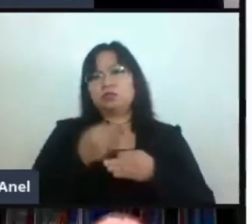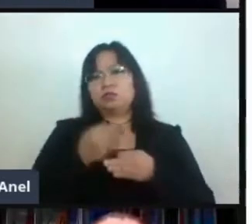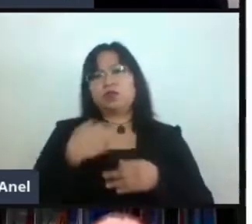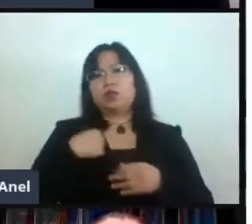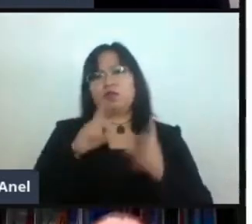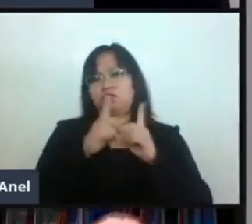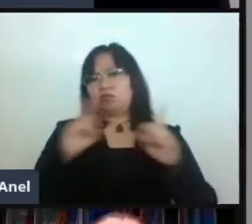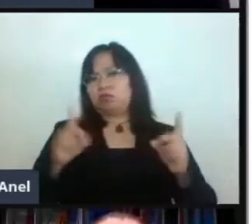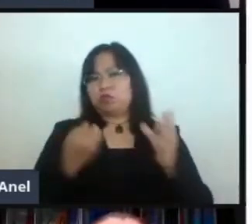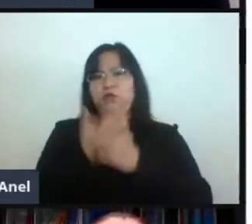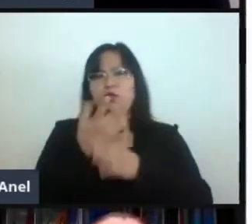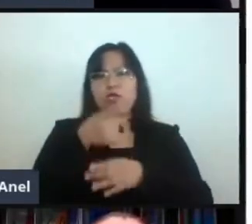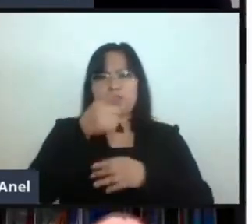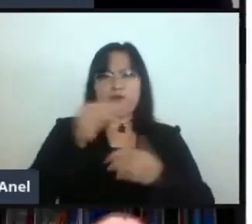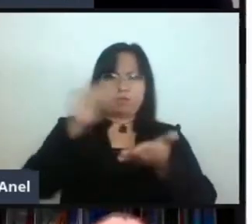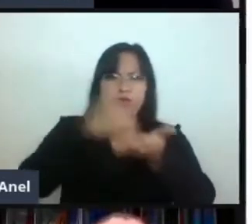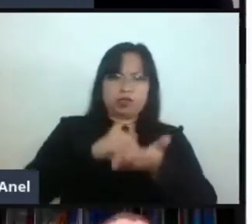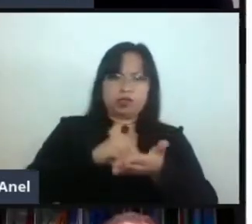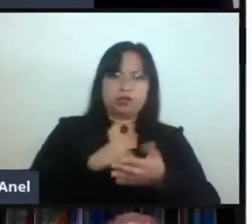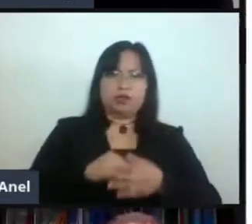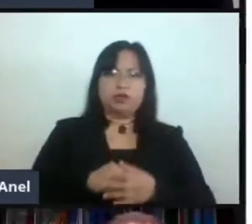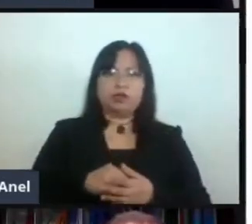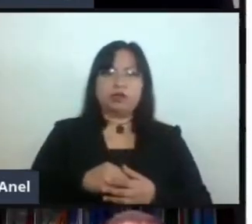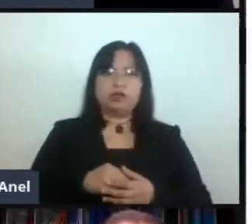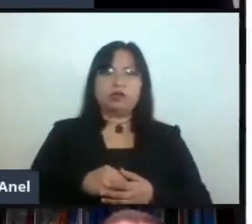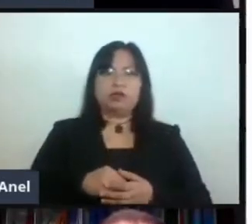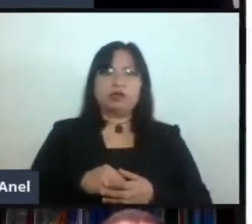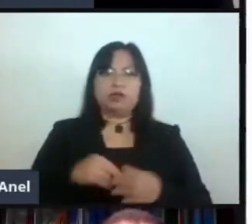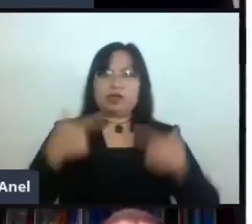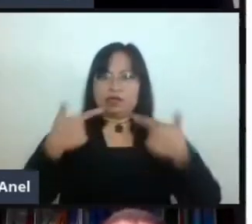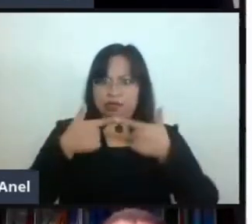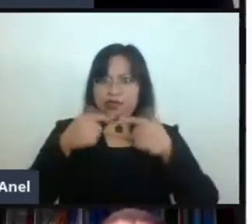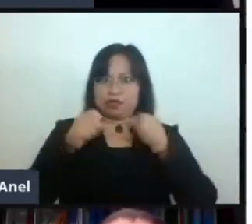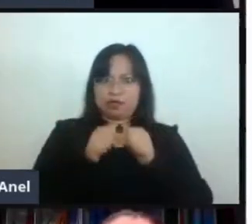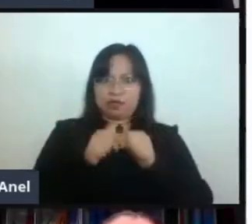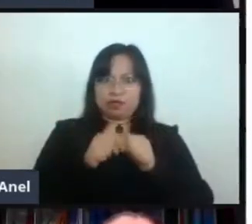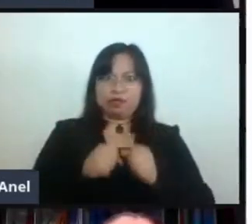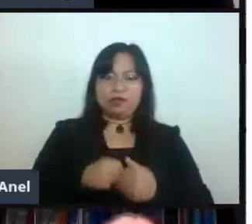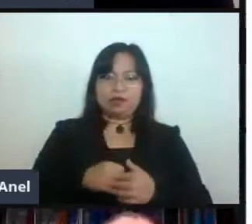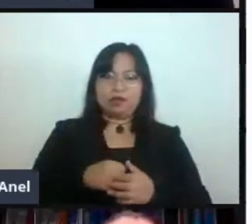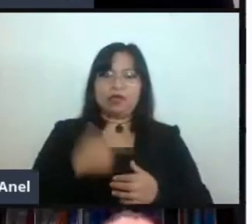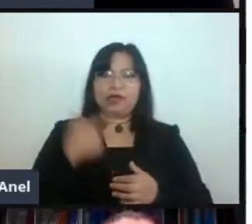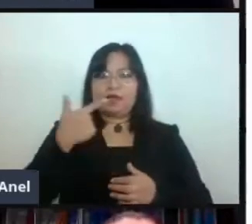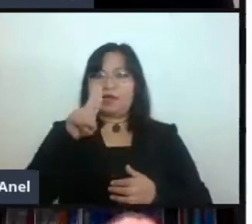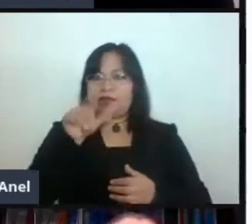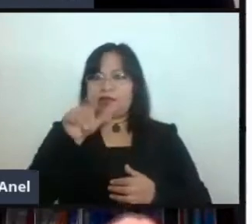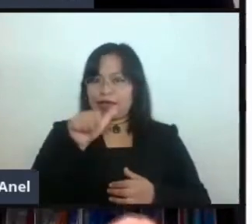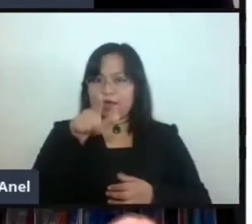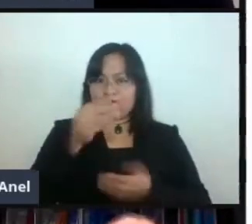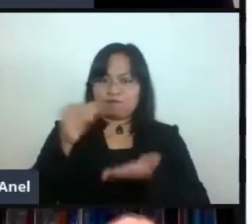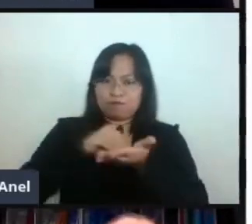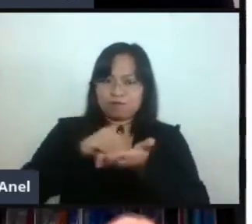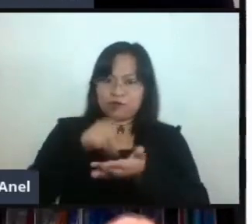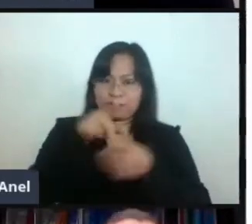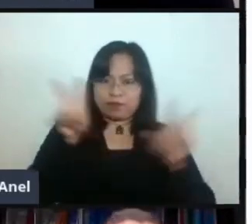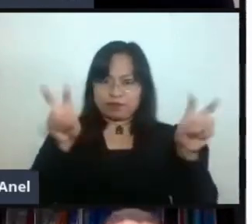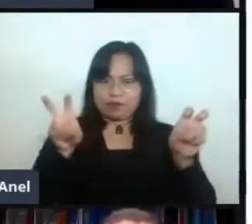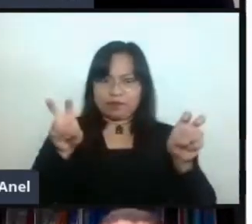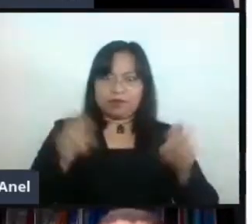Entonces, yo le voy a dar clic, ¿sí? Y le voy a poner guía, ay caramba, guía,